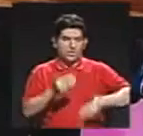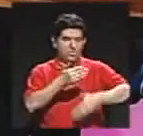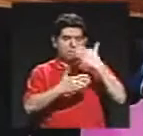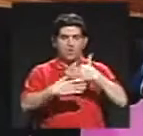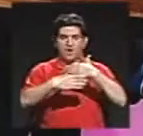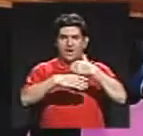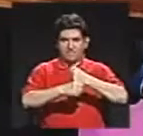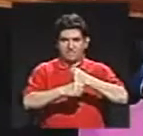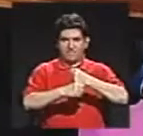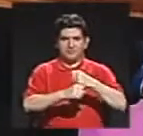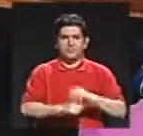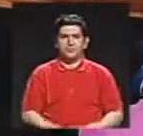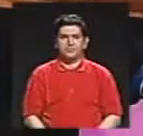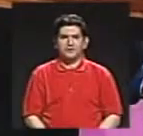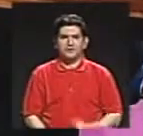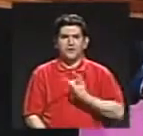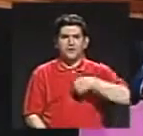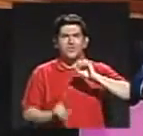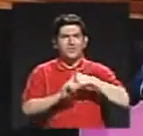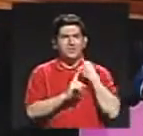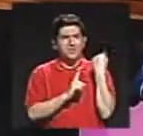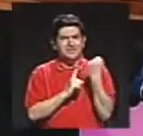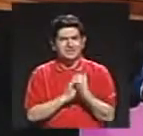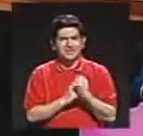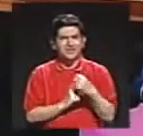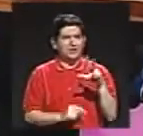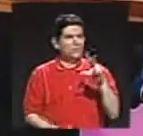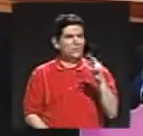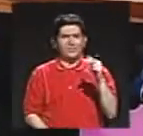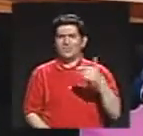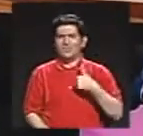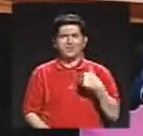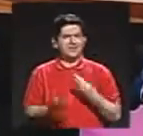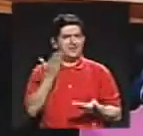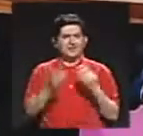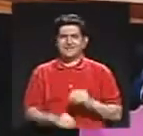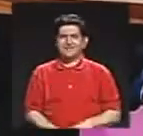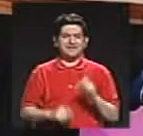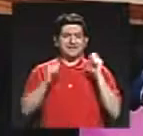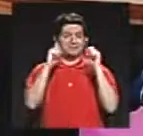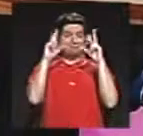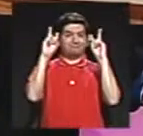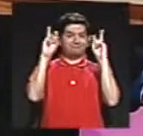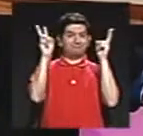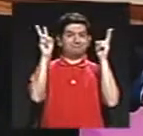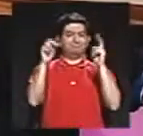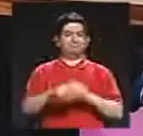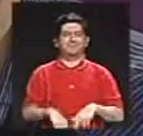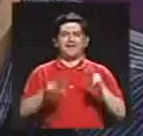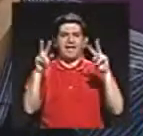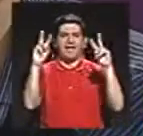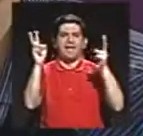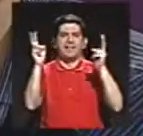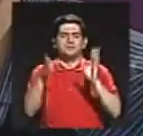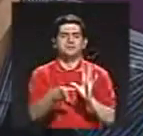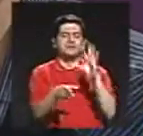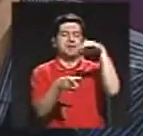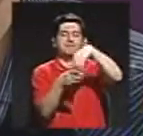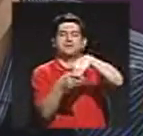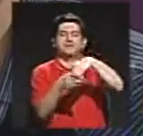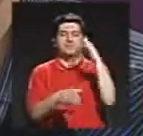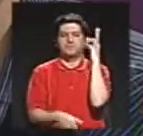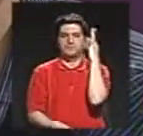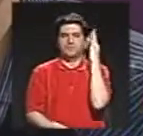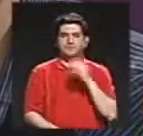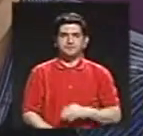anterior Entonces todavía nuestra sociedad no es una sociedad que ha despertado los temas eh de inclusión en